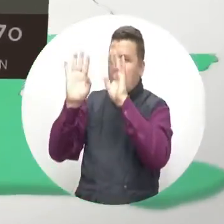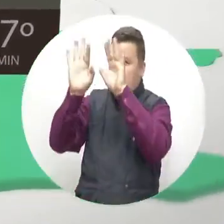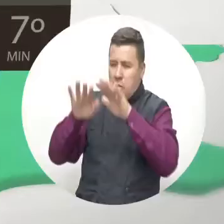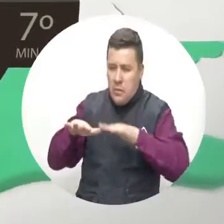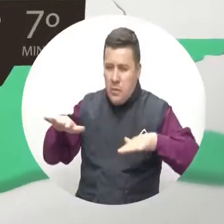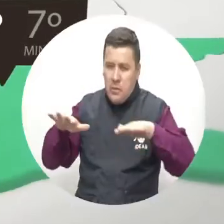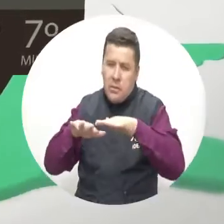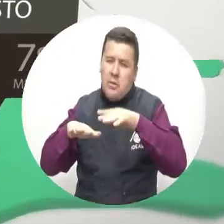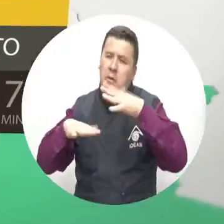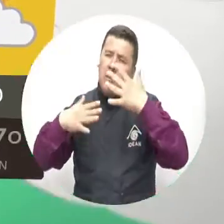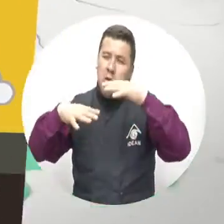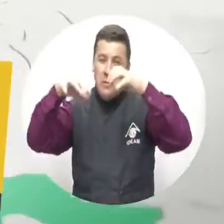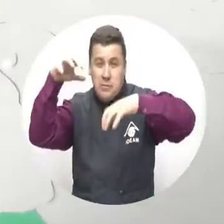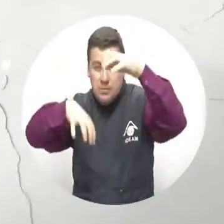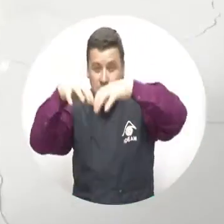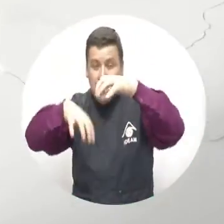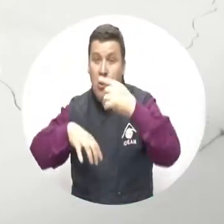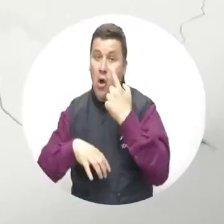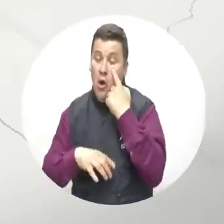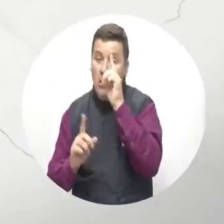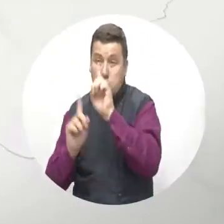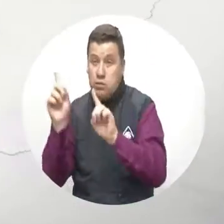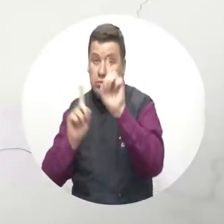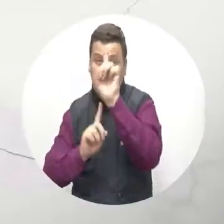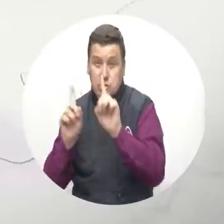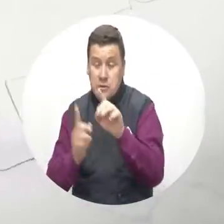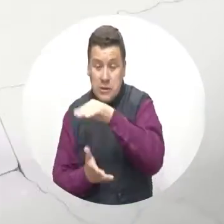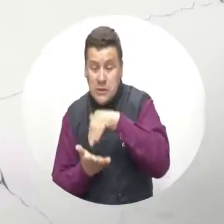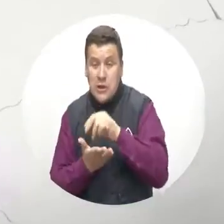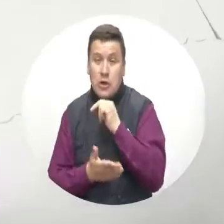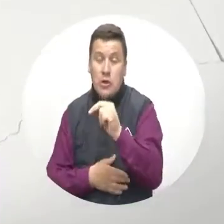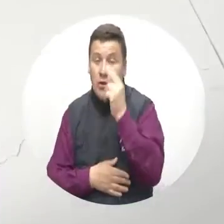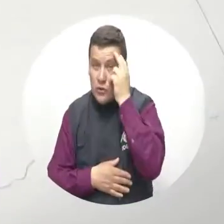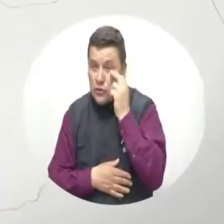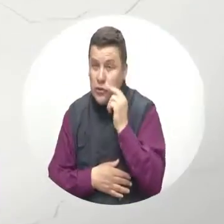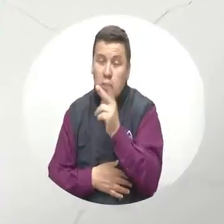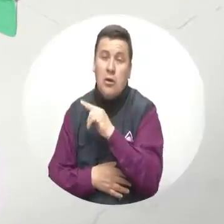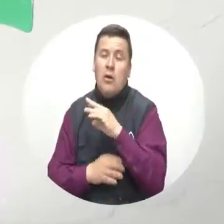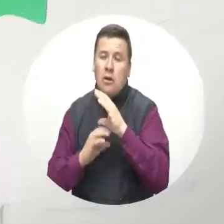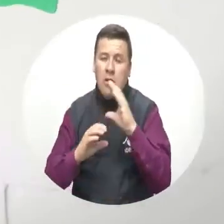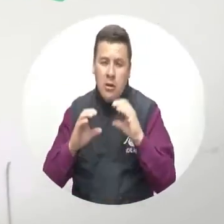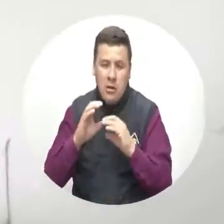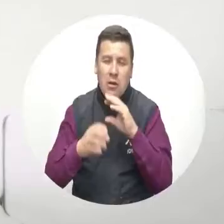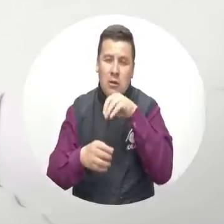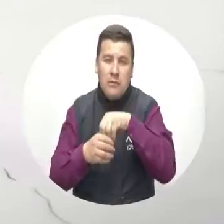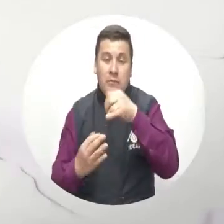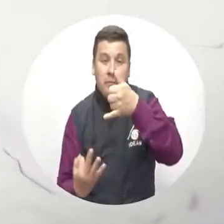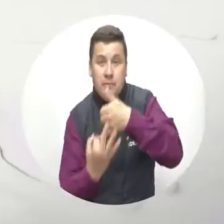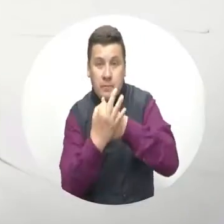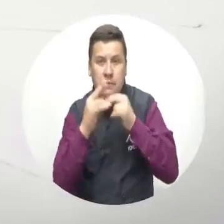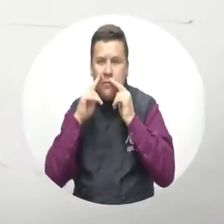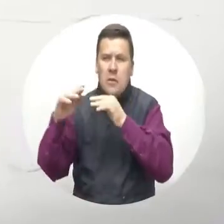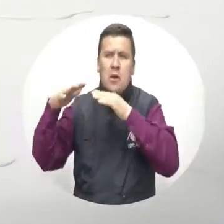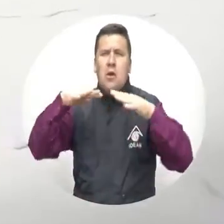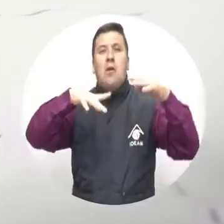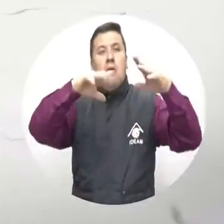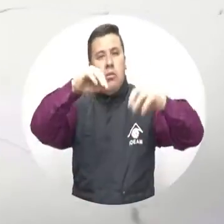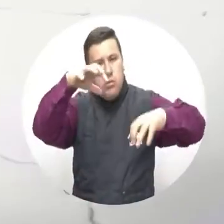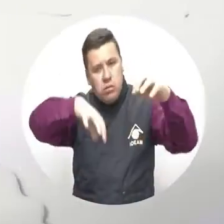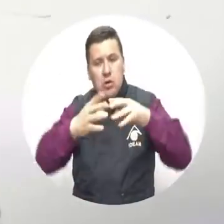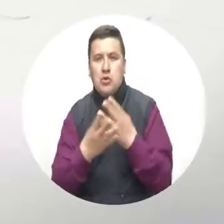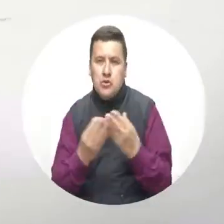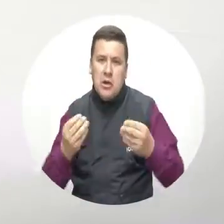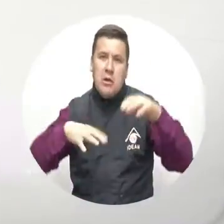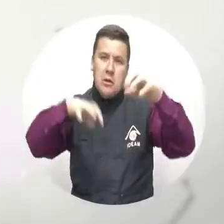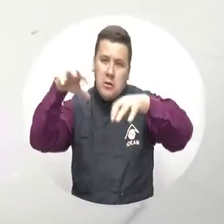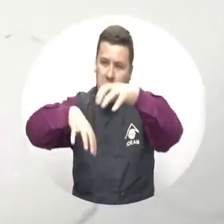Cauca. Nariño tendrá cielos nubosos. La región andina despierta con lluvias ligeras en Antioquia. En toda